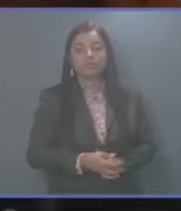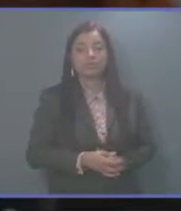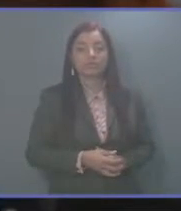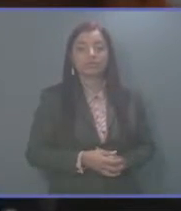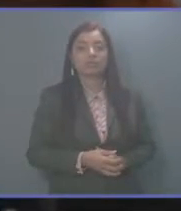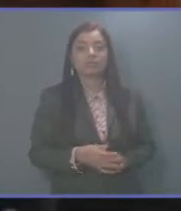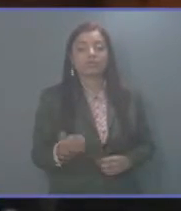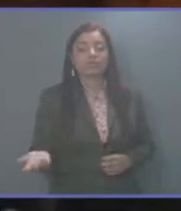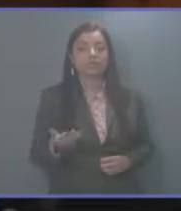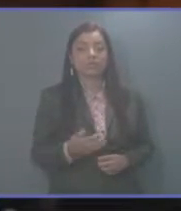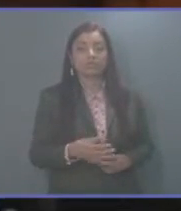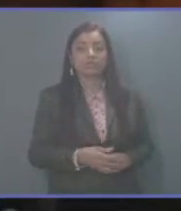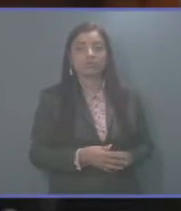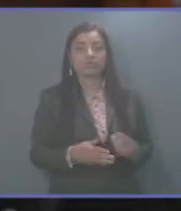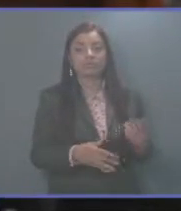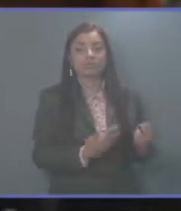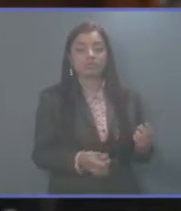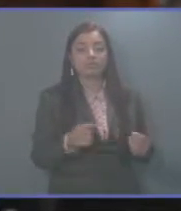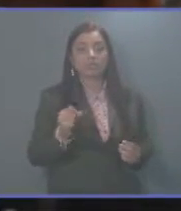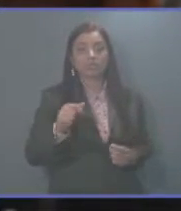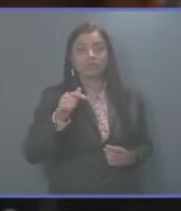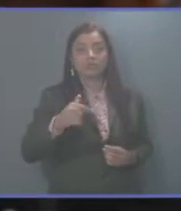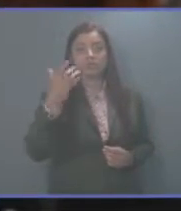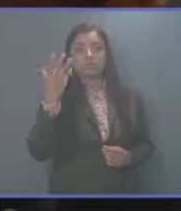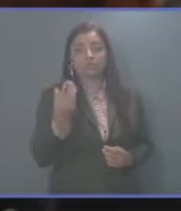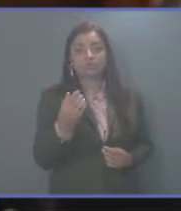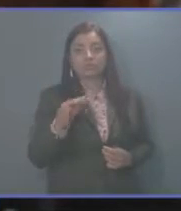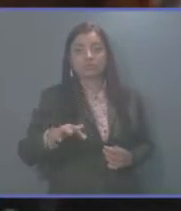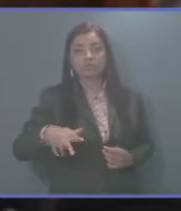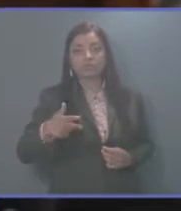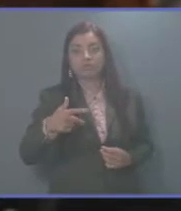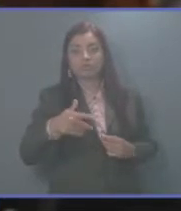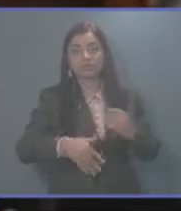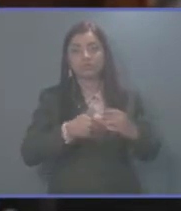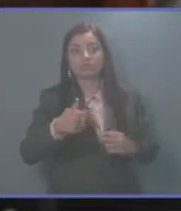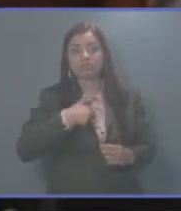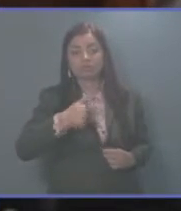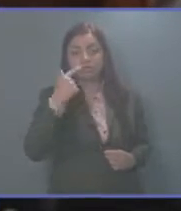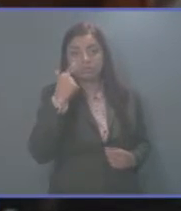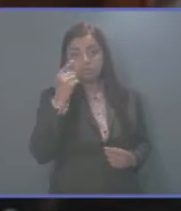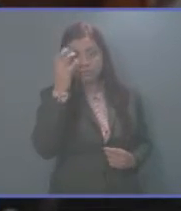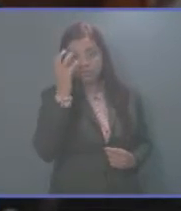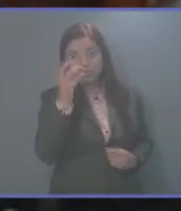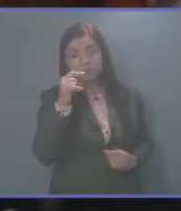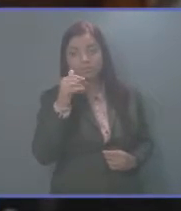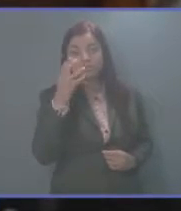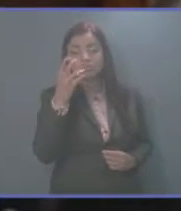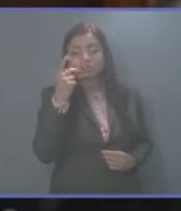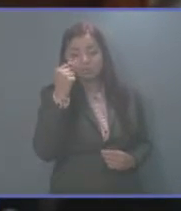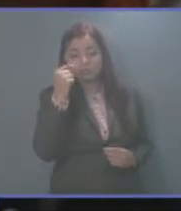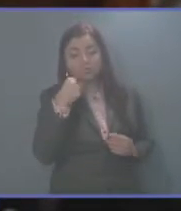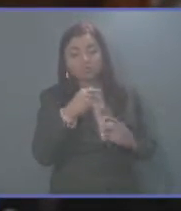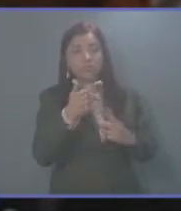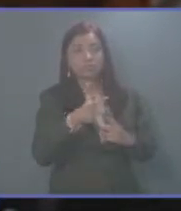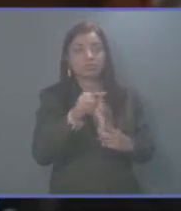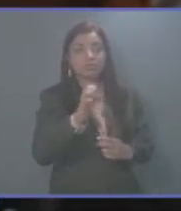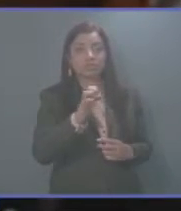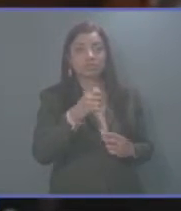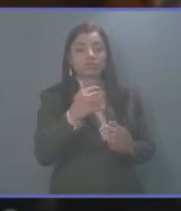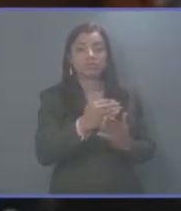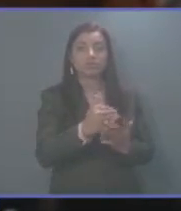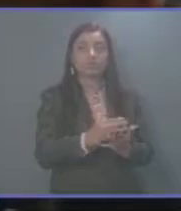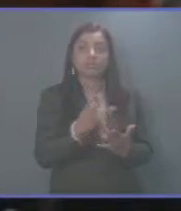C. En el caso de la tercera observación relacionada con el literal E del artículo 13,